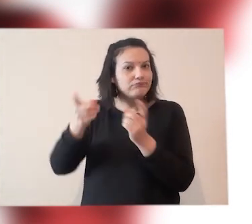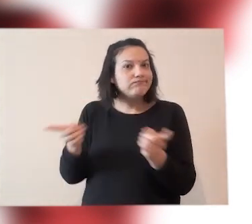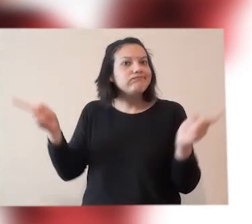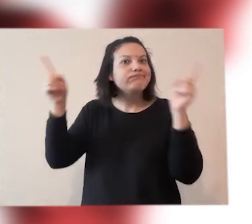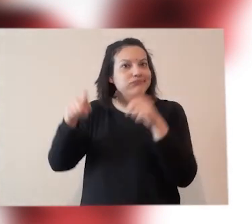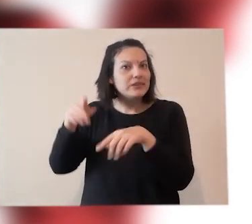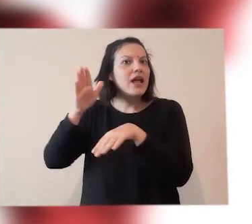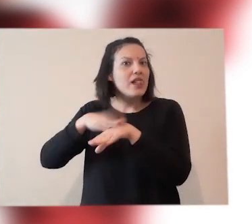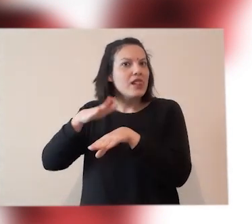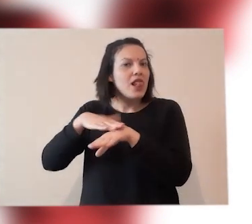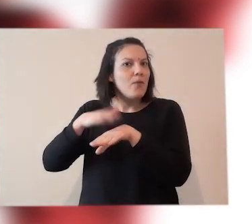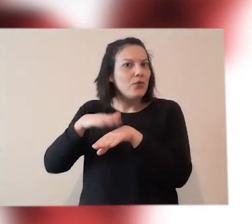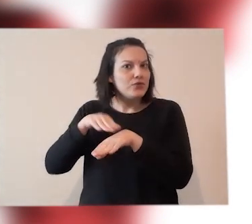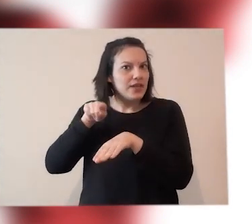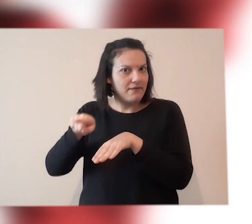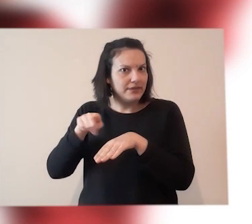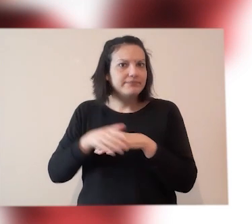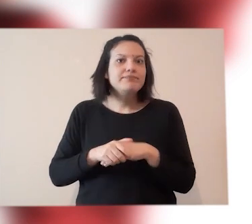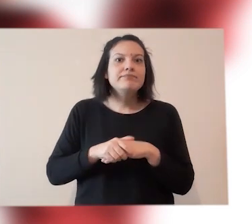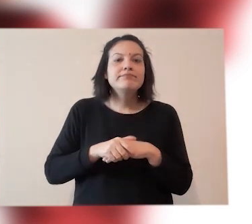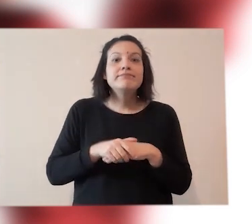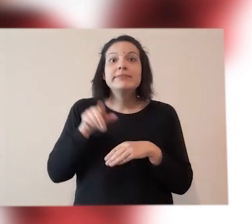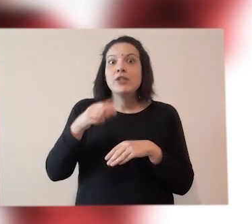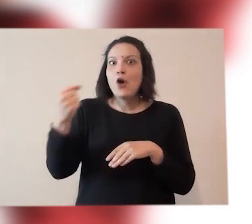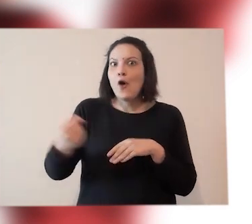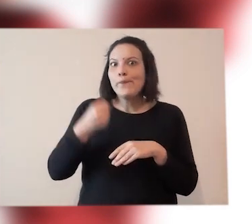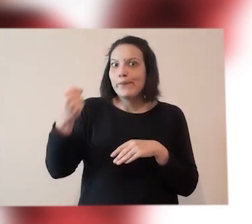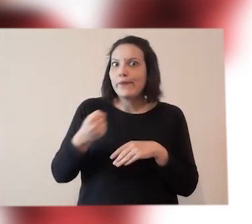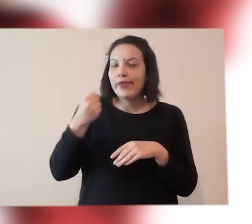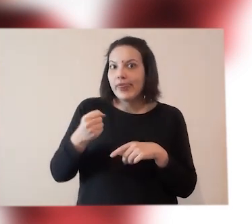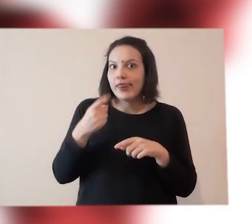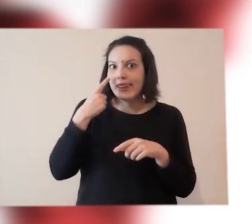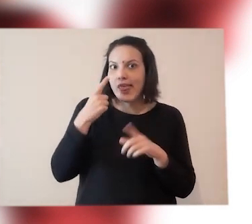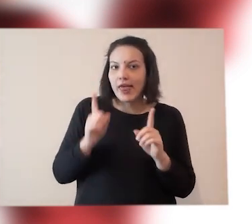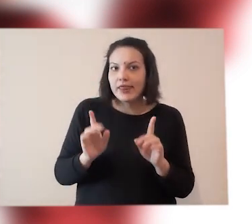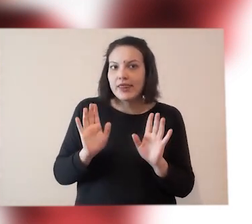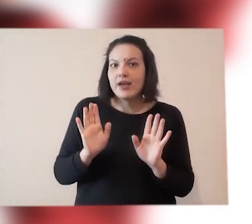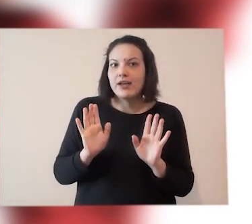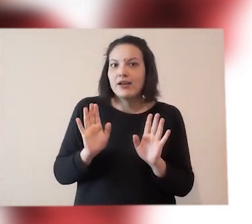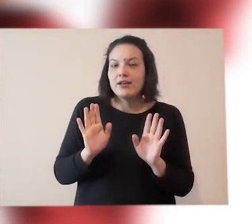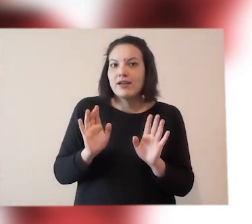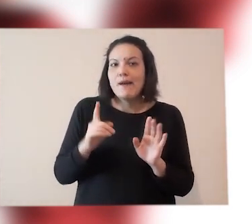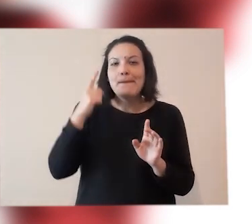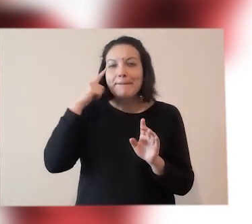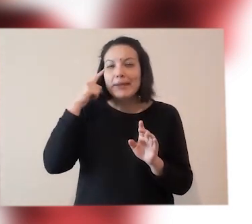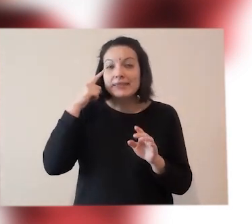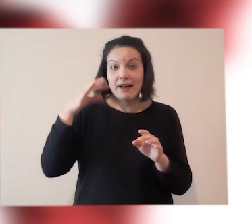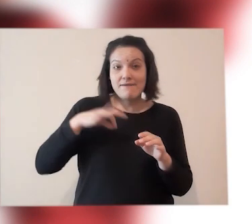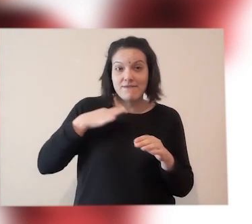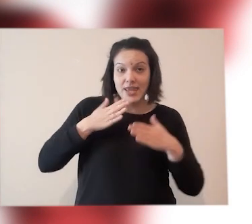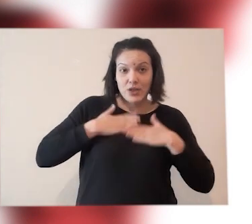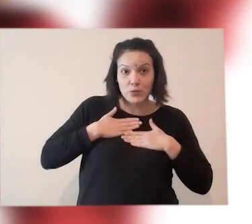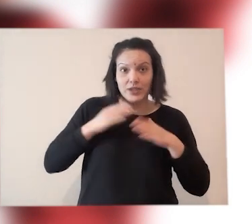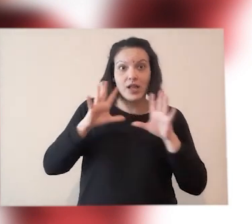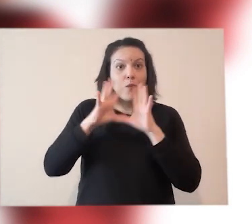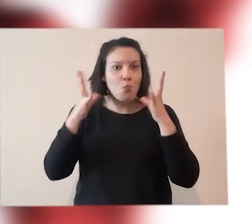a nuestros lugares de trabajo, ¿sí? Porque esto va a ser muy importante a la hora de pensar que tanto nuestras vidas como el